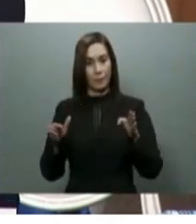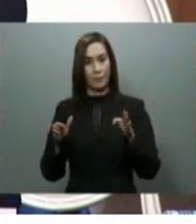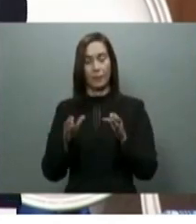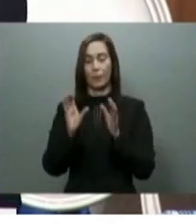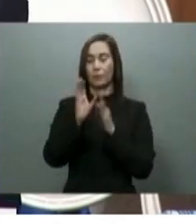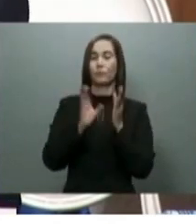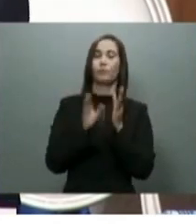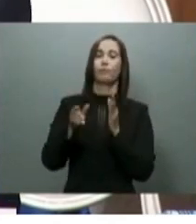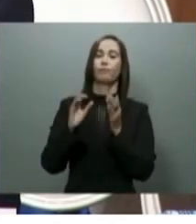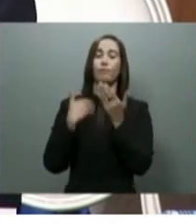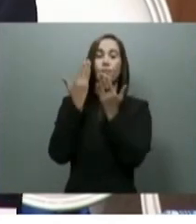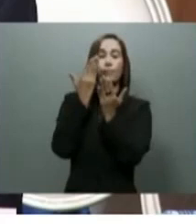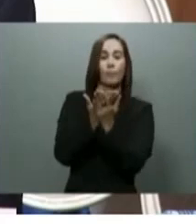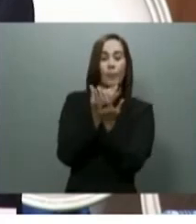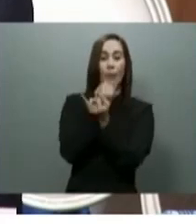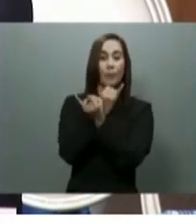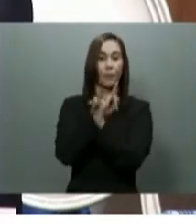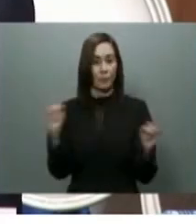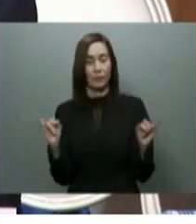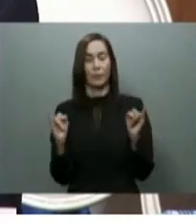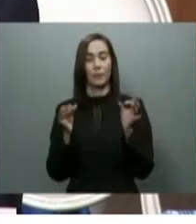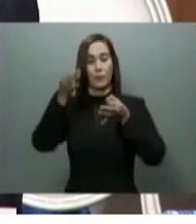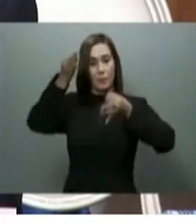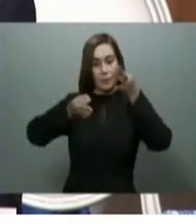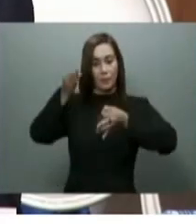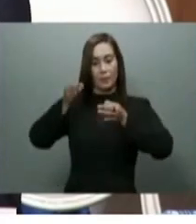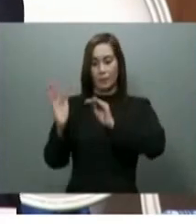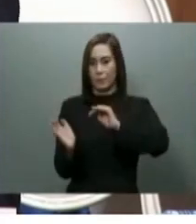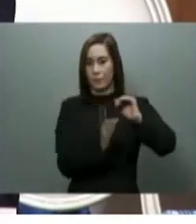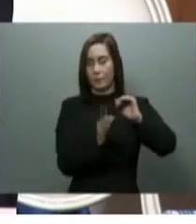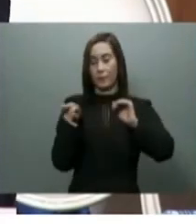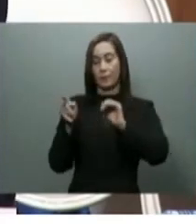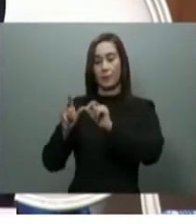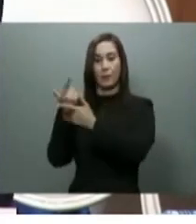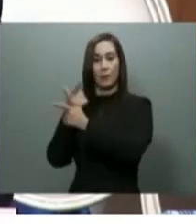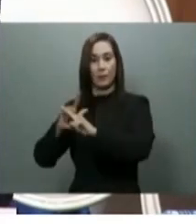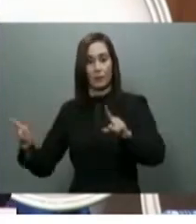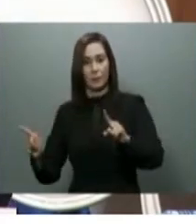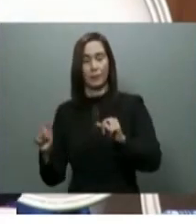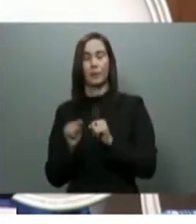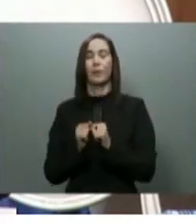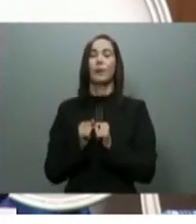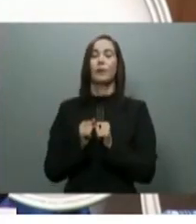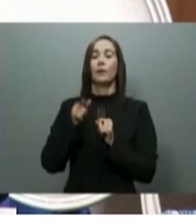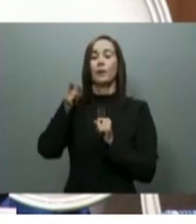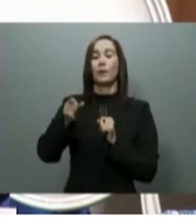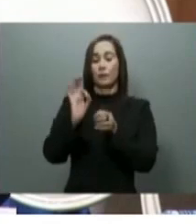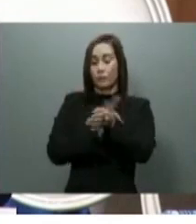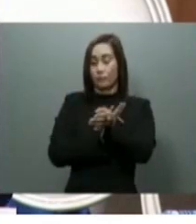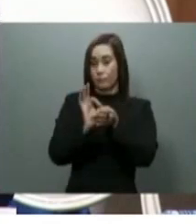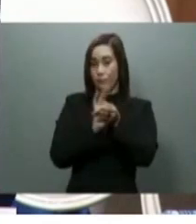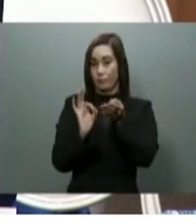más importantes. Me faltó uno. Que en este momento son parte de los puntos más importantes que en este momento se